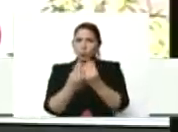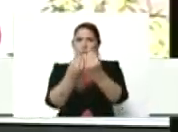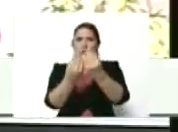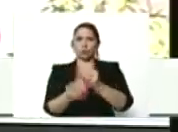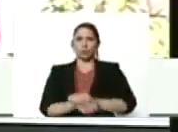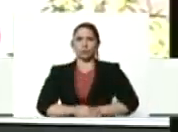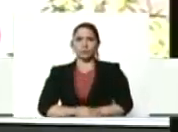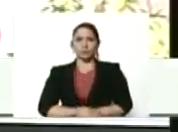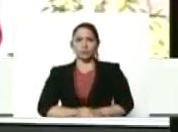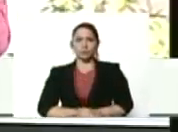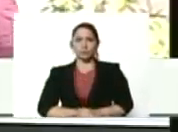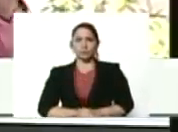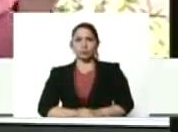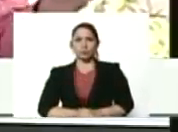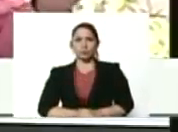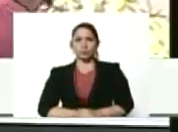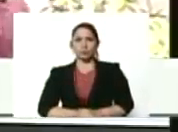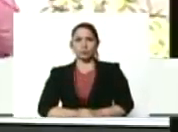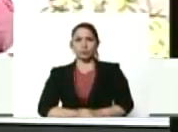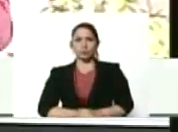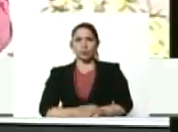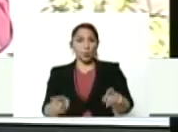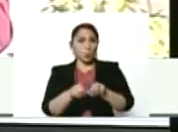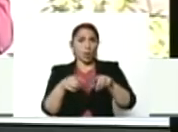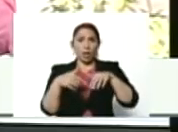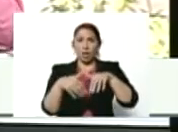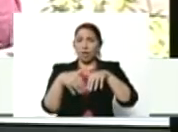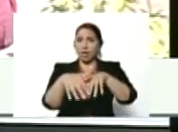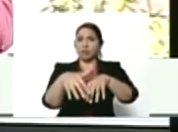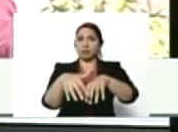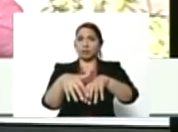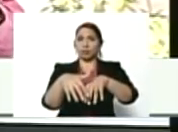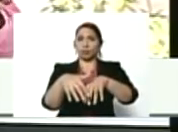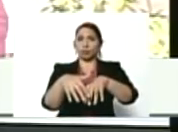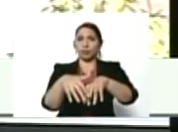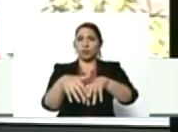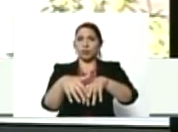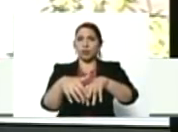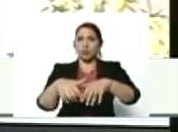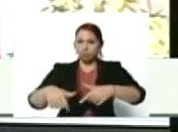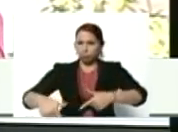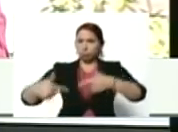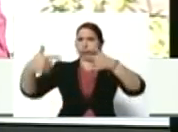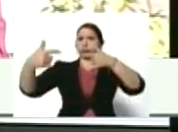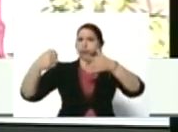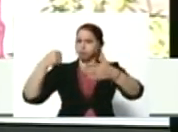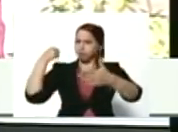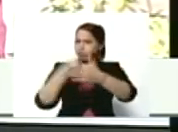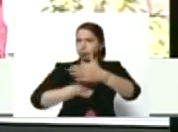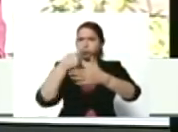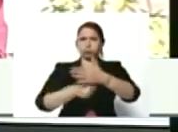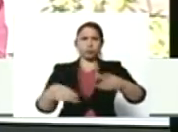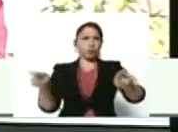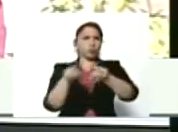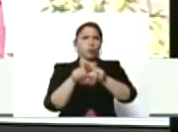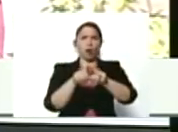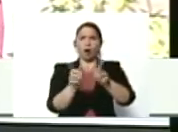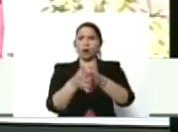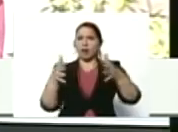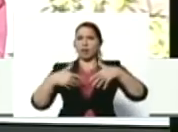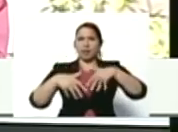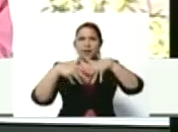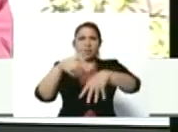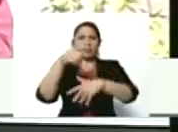juntos, como un ejército que se encuentra y va a la batalla, como el gran ejército libertador de